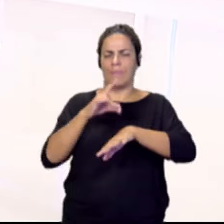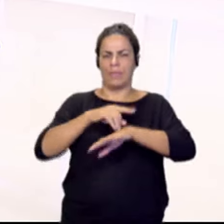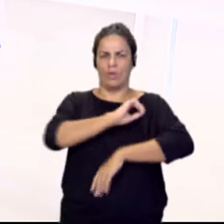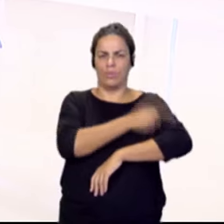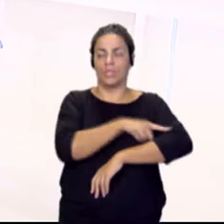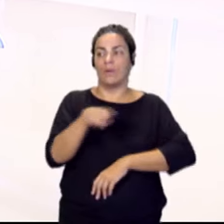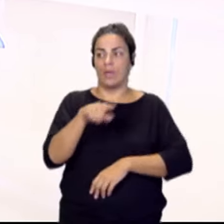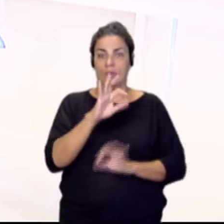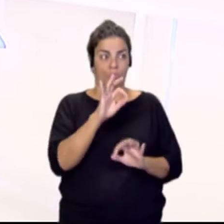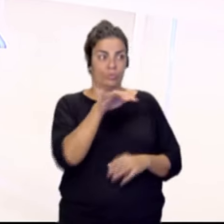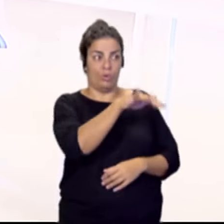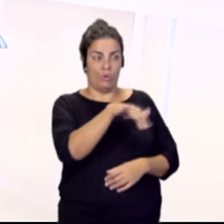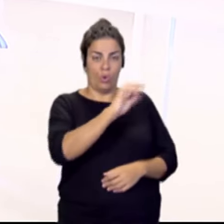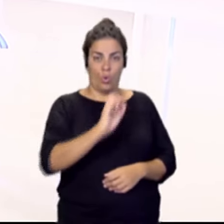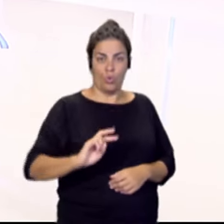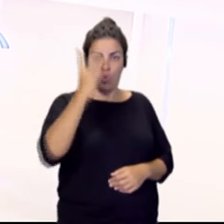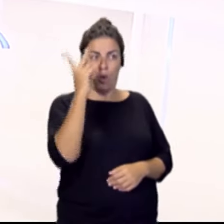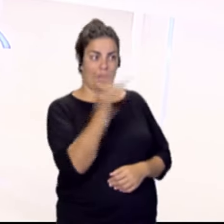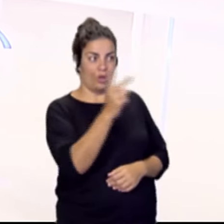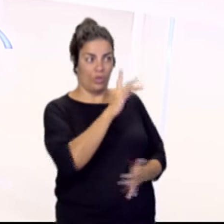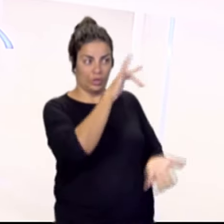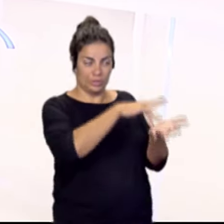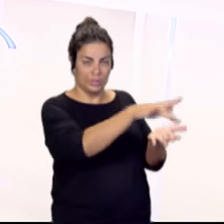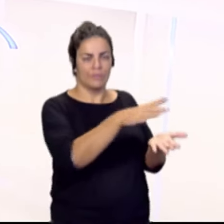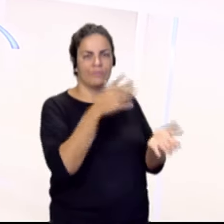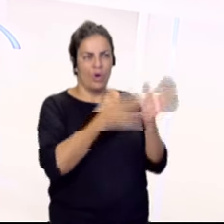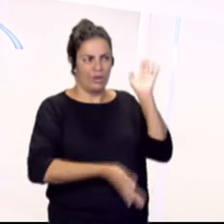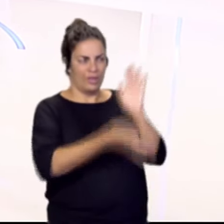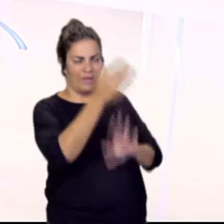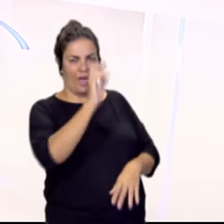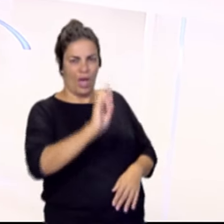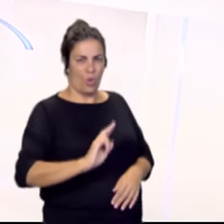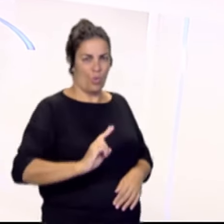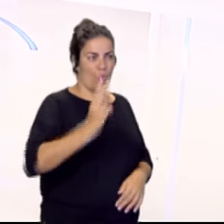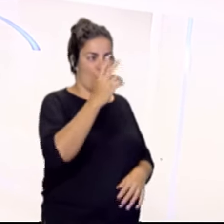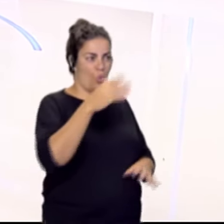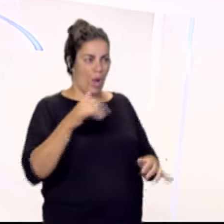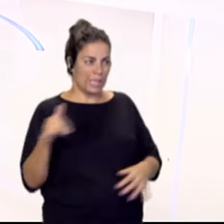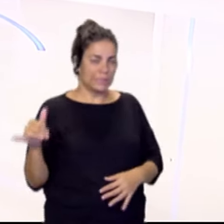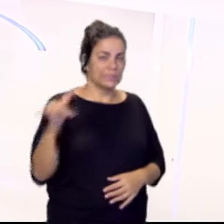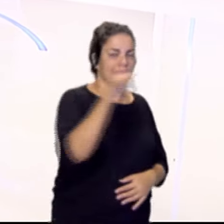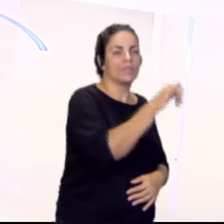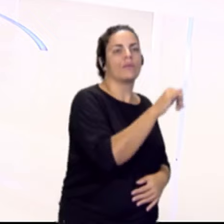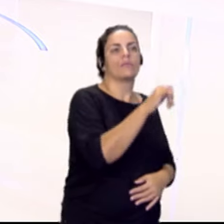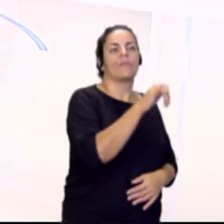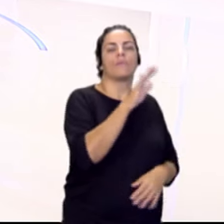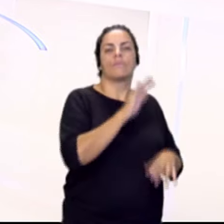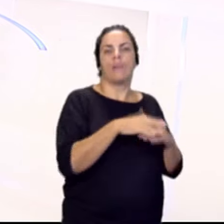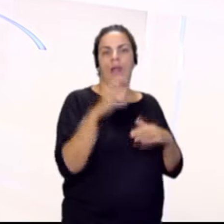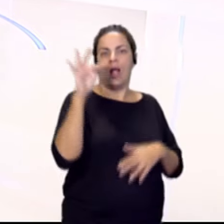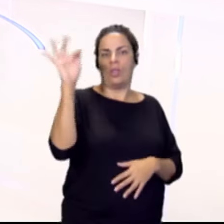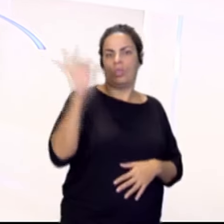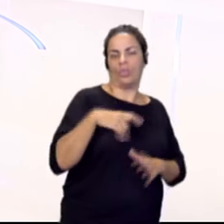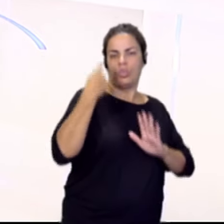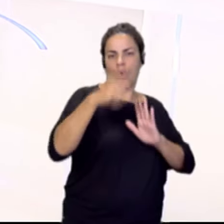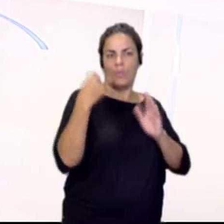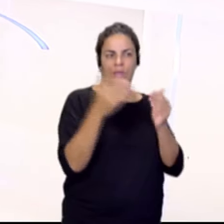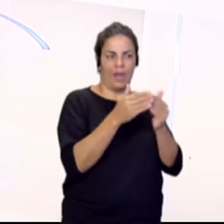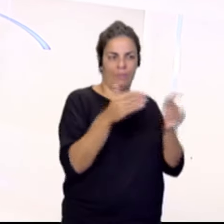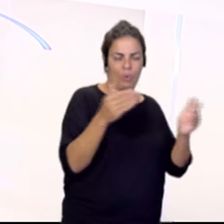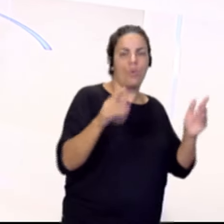Uruguay, porque te has ido al otro lado del planeta, no solo hasta allí, para mostrar este documental y también hablar del problema de los ahogamientos,